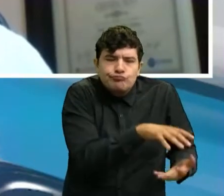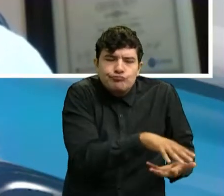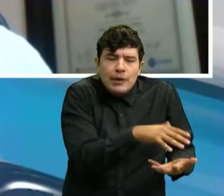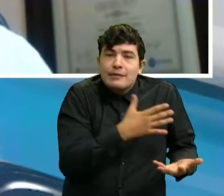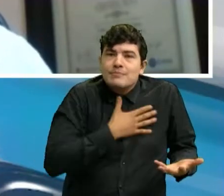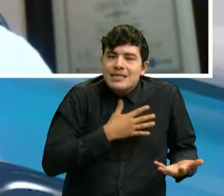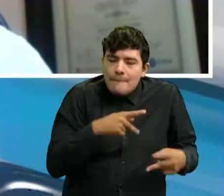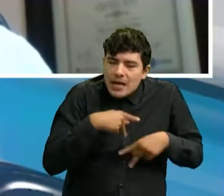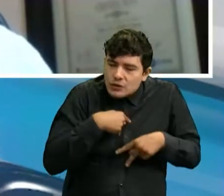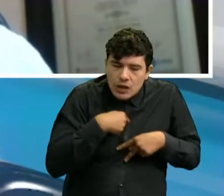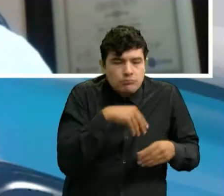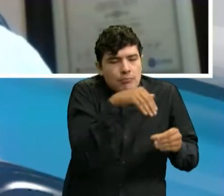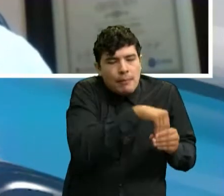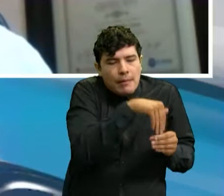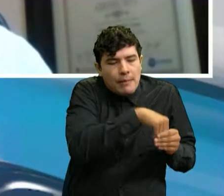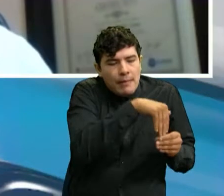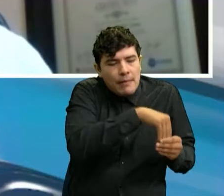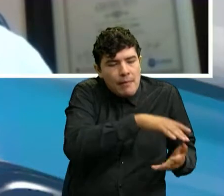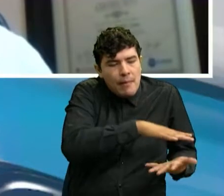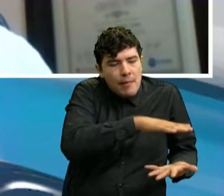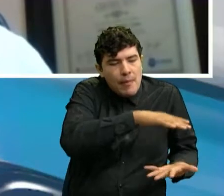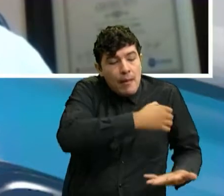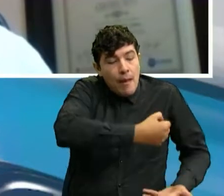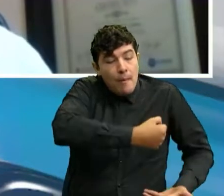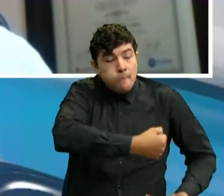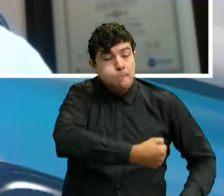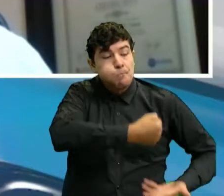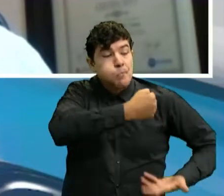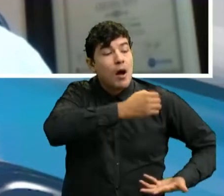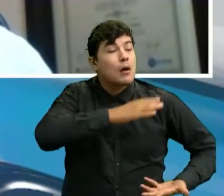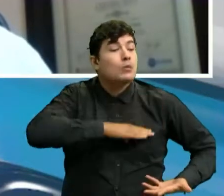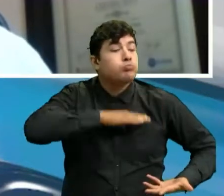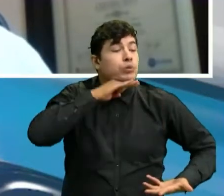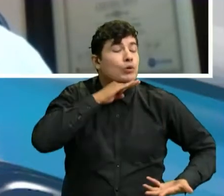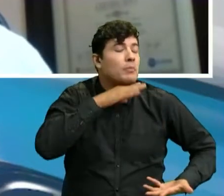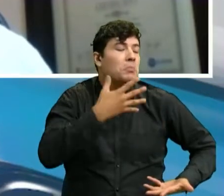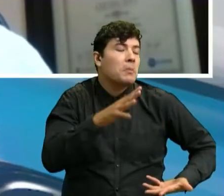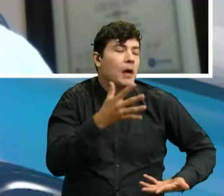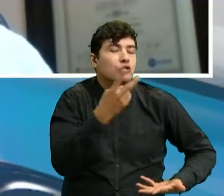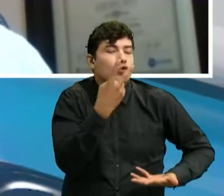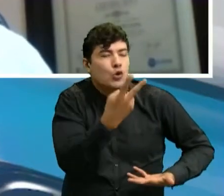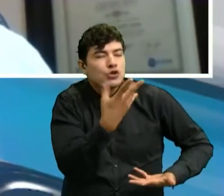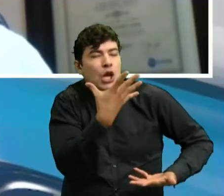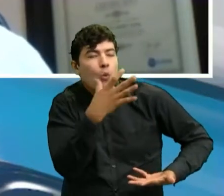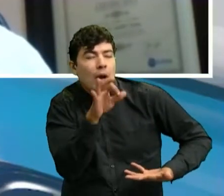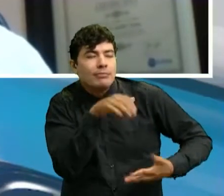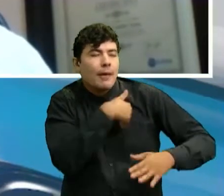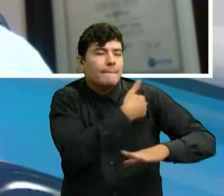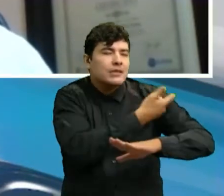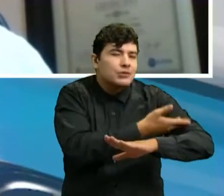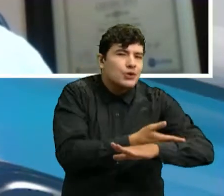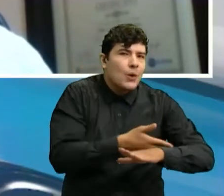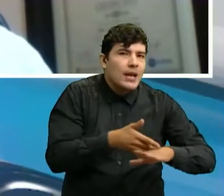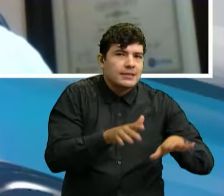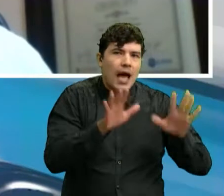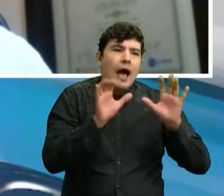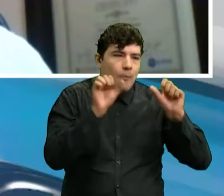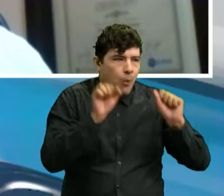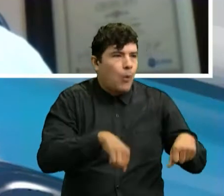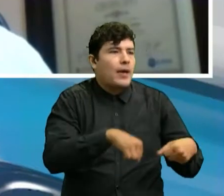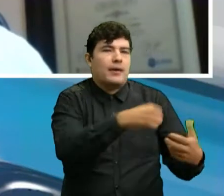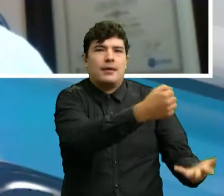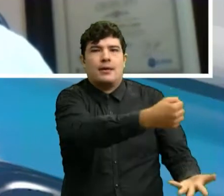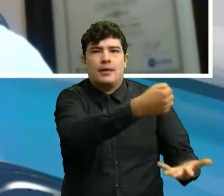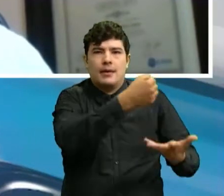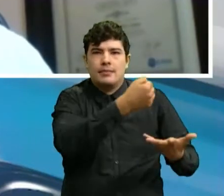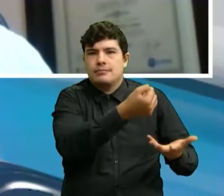una vez la persona tiene un capital suficiente, le van a pagar una prestación. O si la persona llega a la edad de los 62 años,